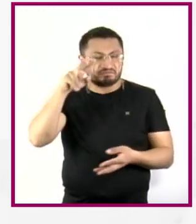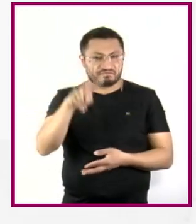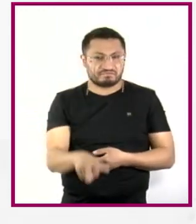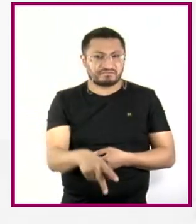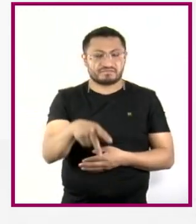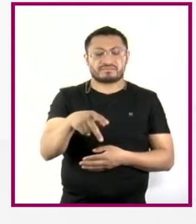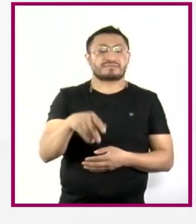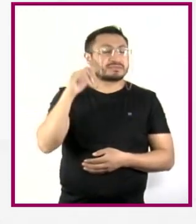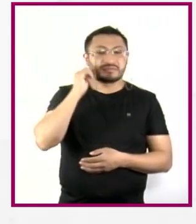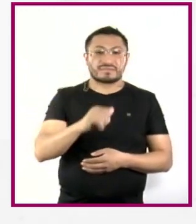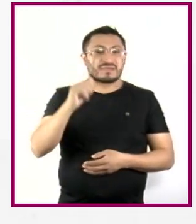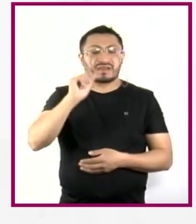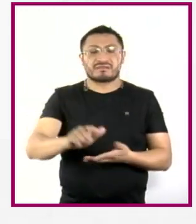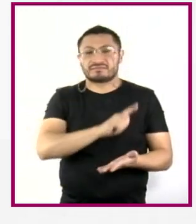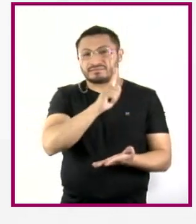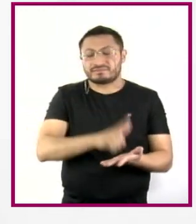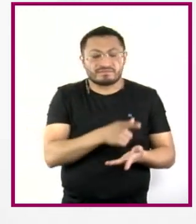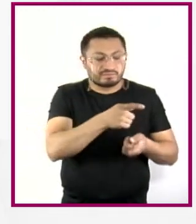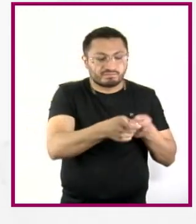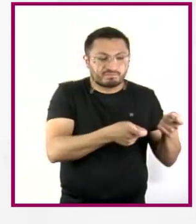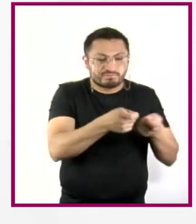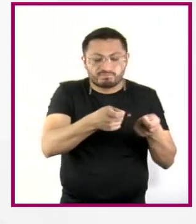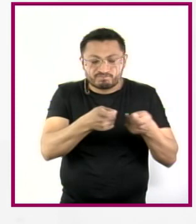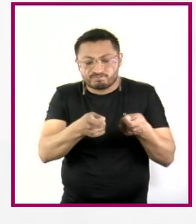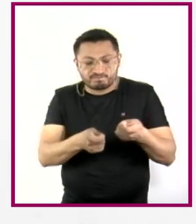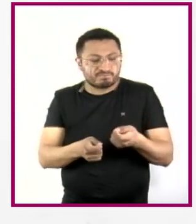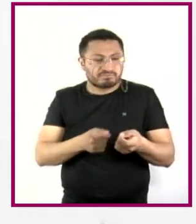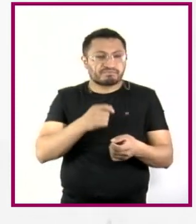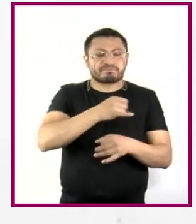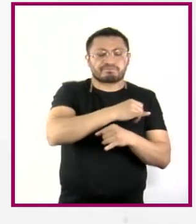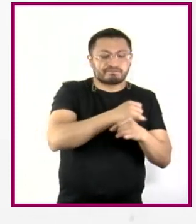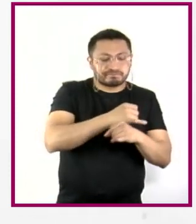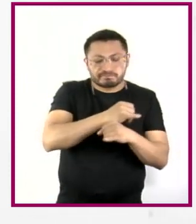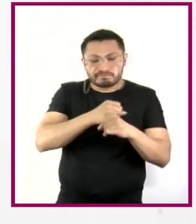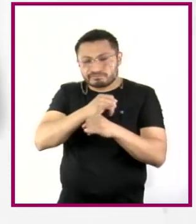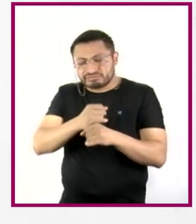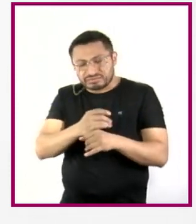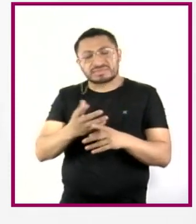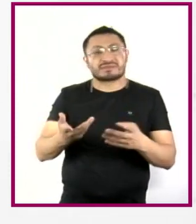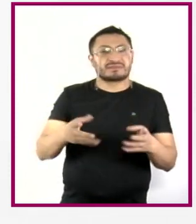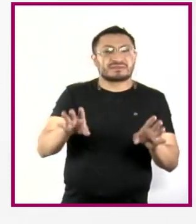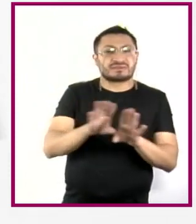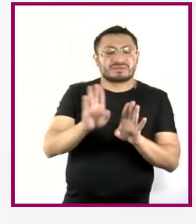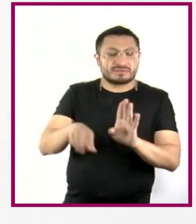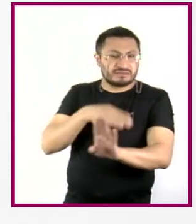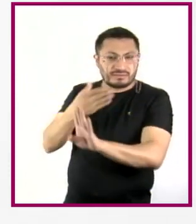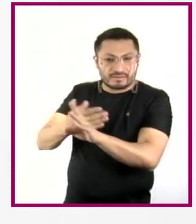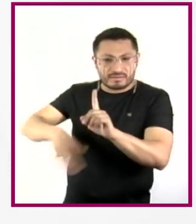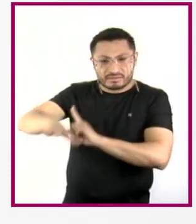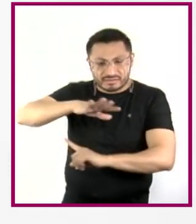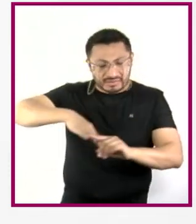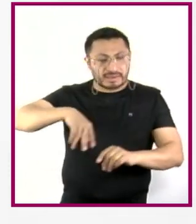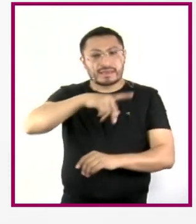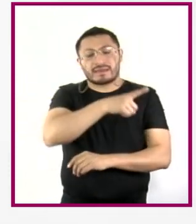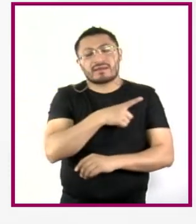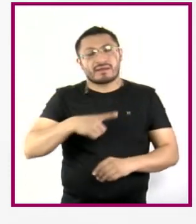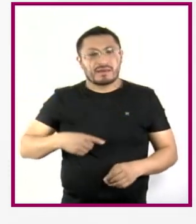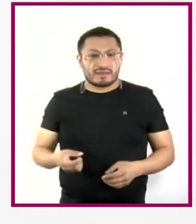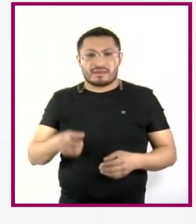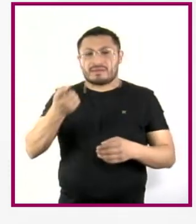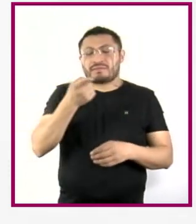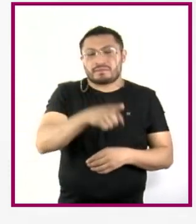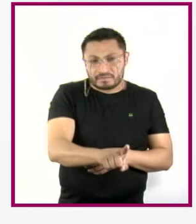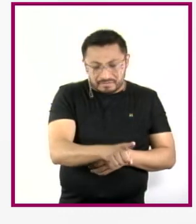legislación mexicana exige un estudio de impacto ambiental, por ejemplo, el tomar medidas de prevención y de control